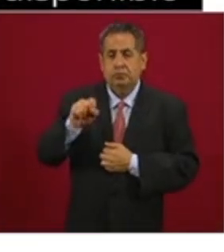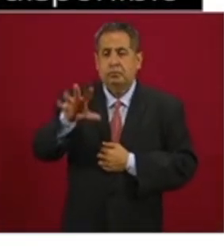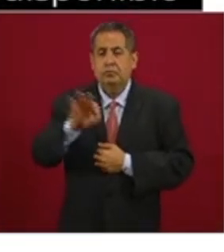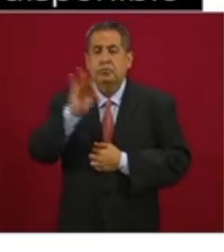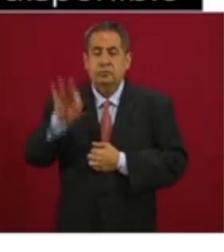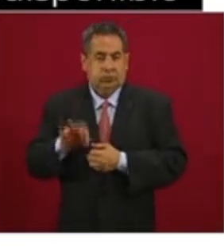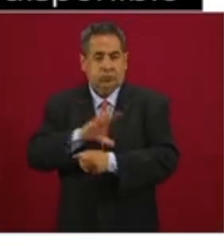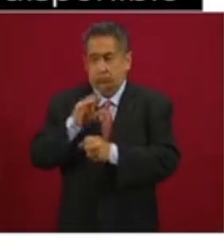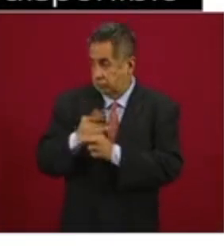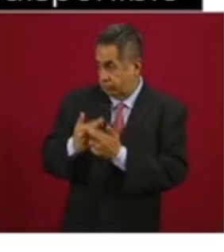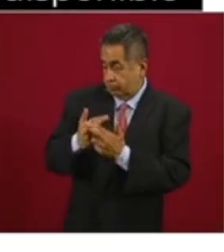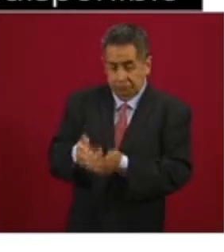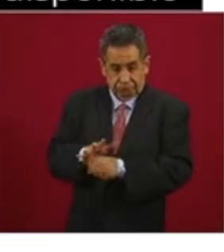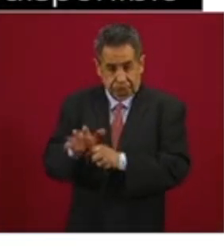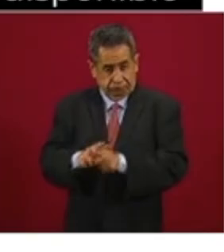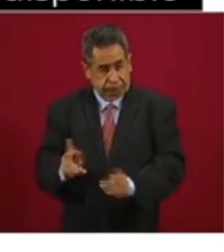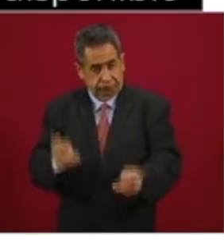69.65% del total disponible.